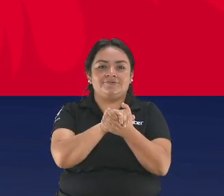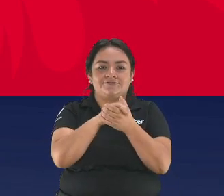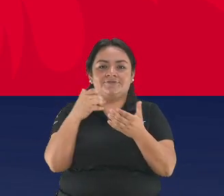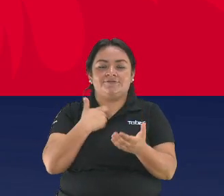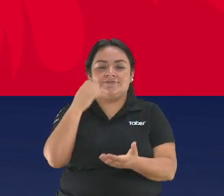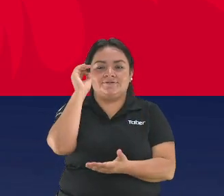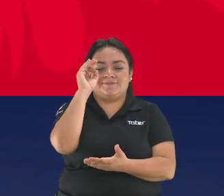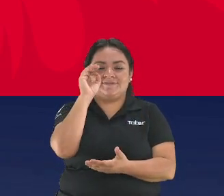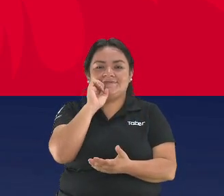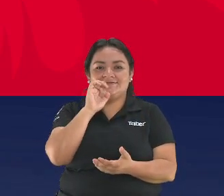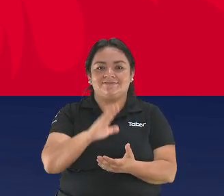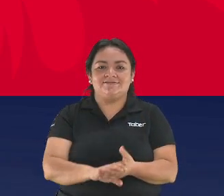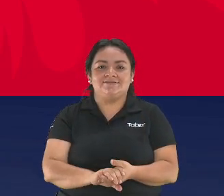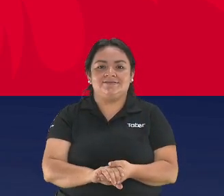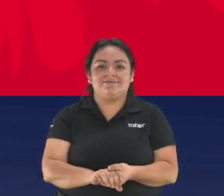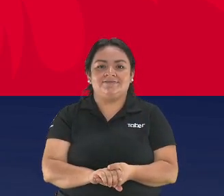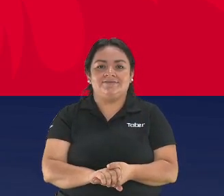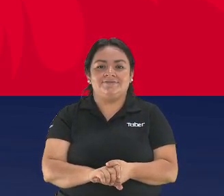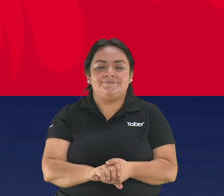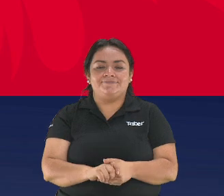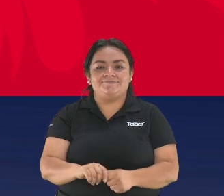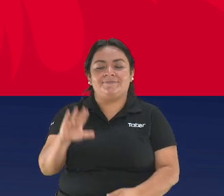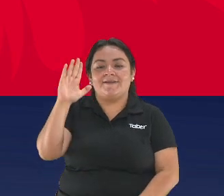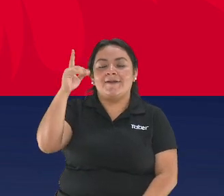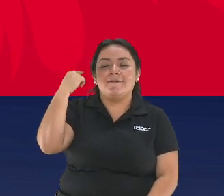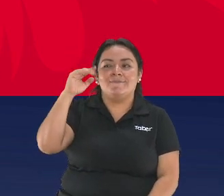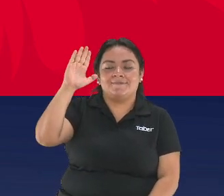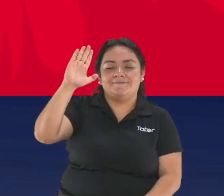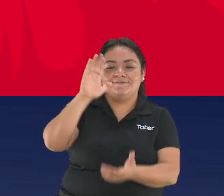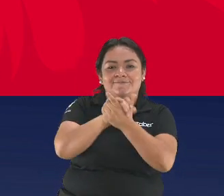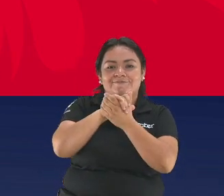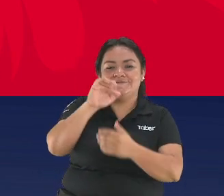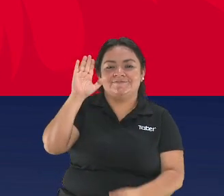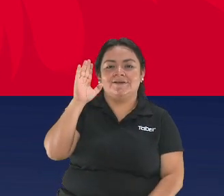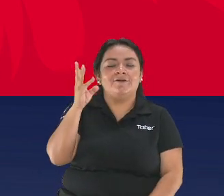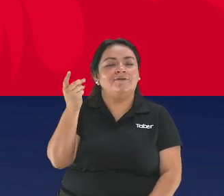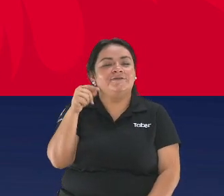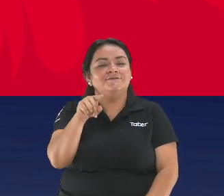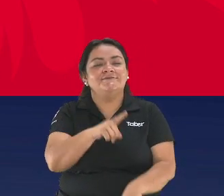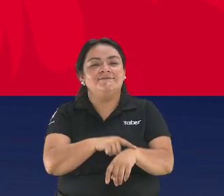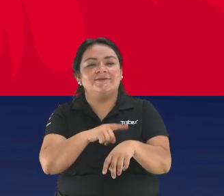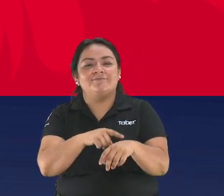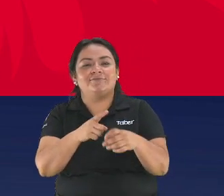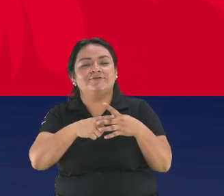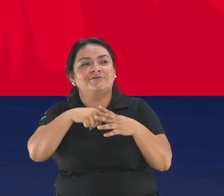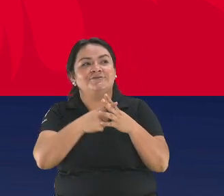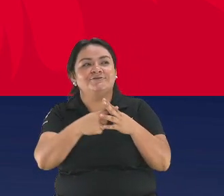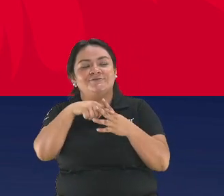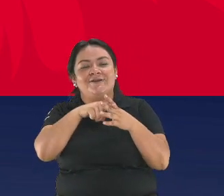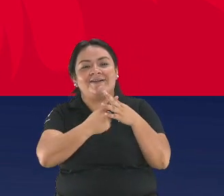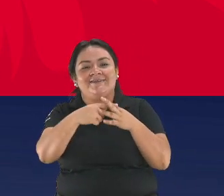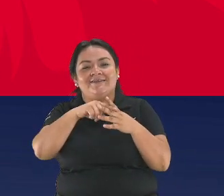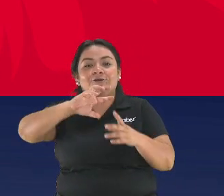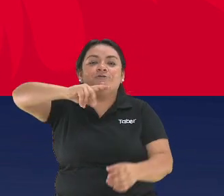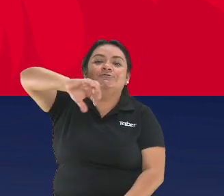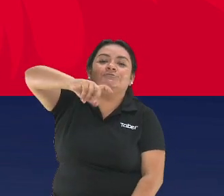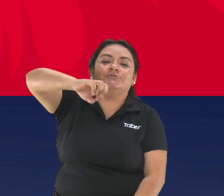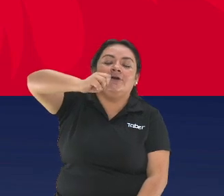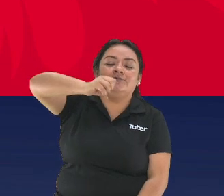nuestro pastor cuántos gestos o sabemos acá levanten su mano los esposos desde hace cuánto estamos reparando el choro hermano